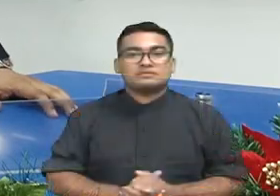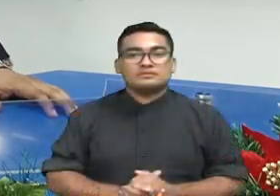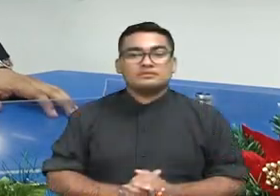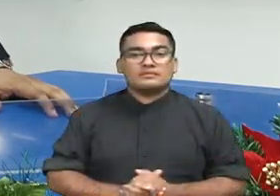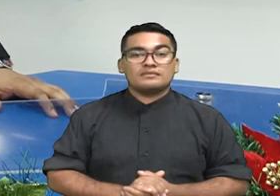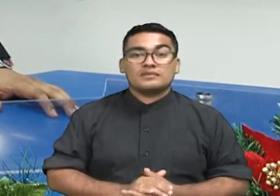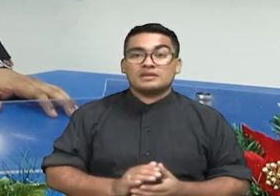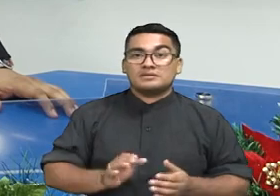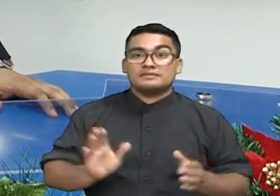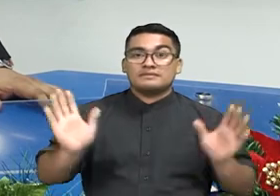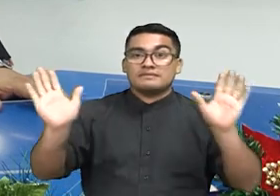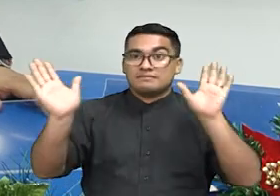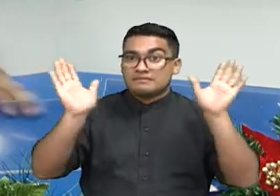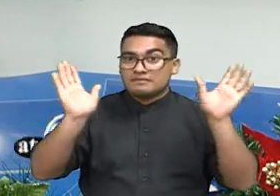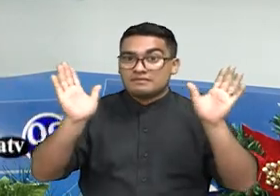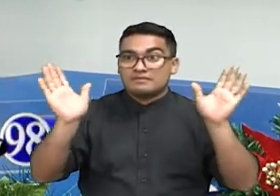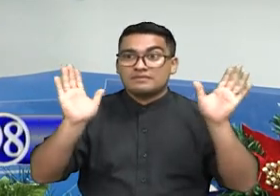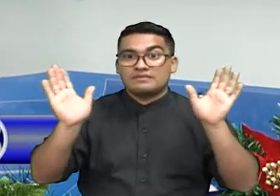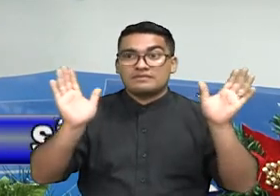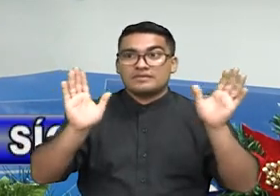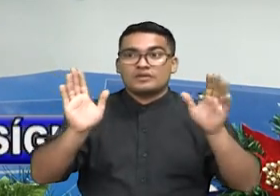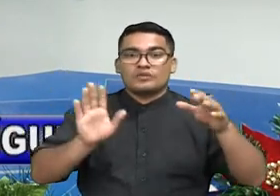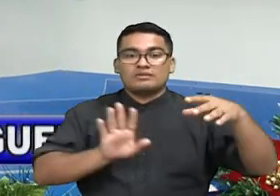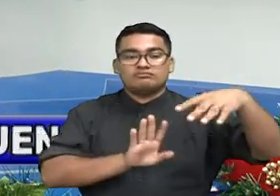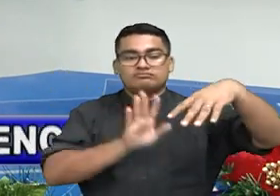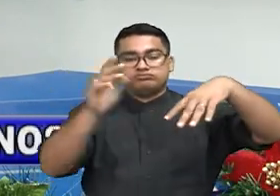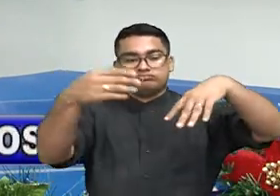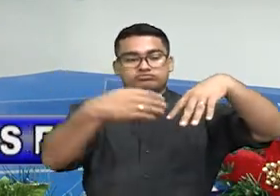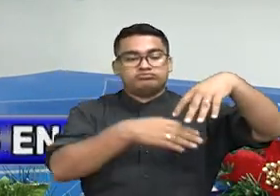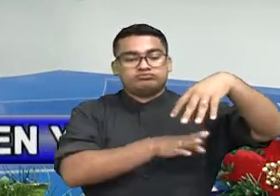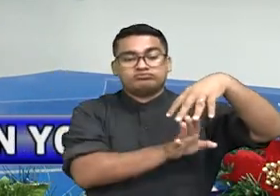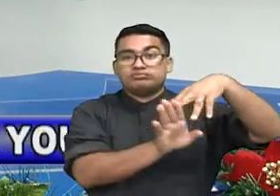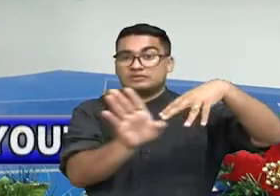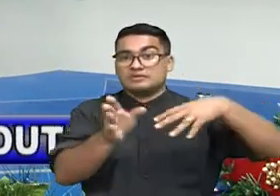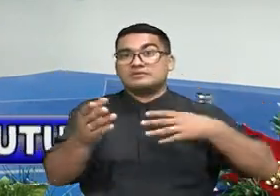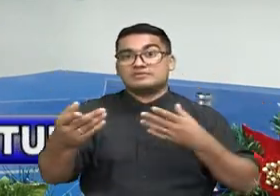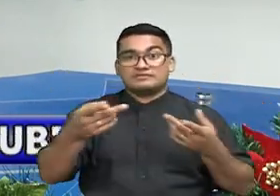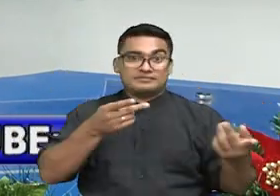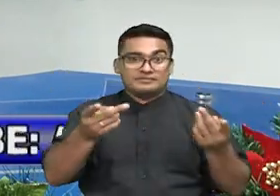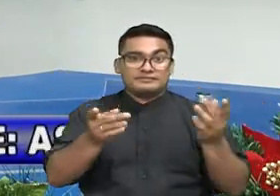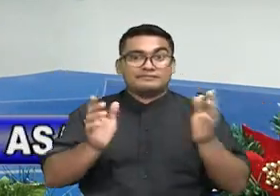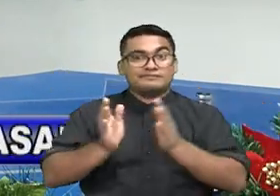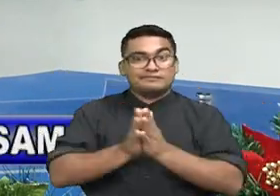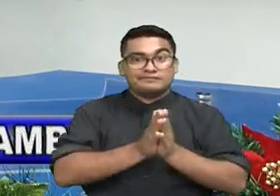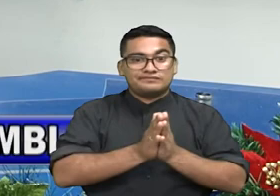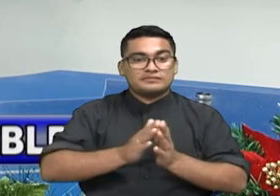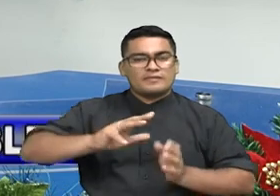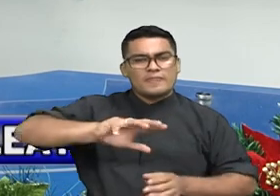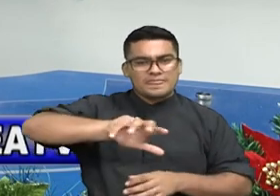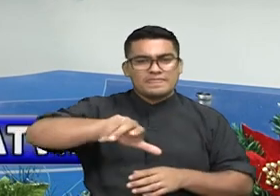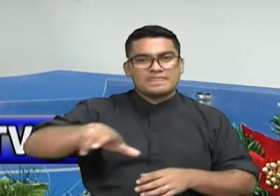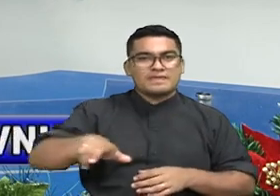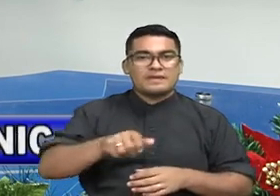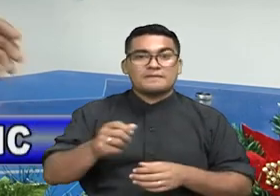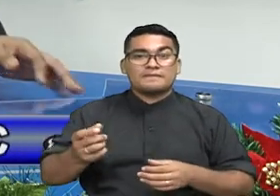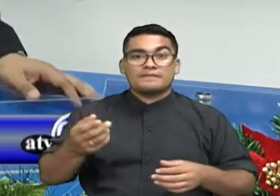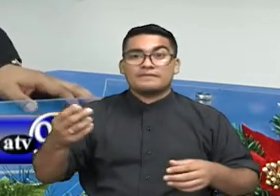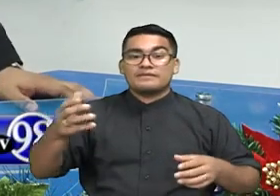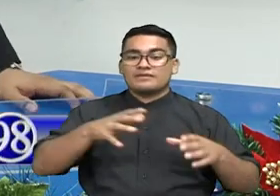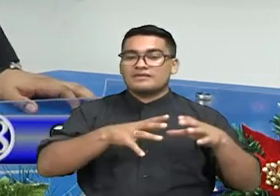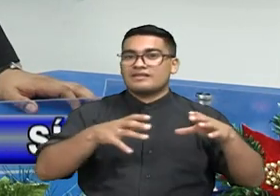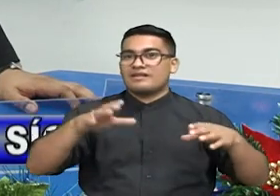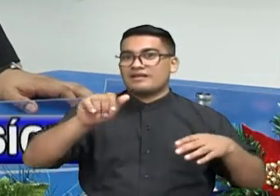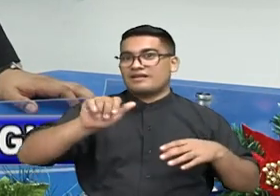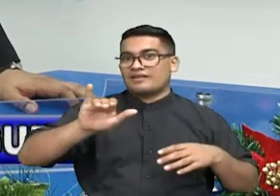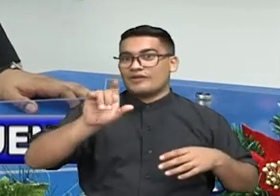Y bien, el mercado mayoreo tiene todo lo que busca para la celebración de la Purísima, desde naranjas hasta el aclamado